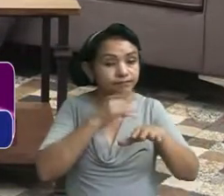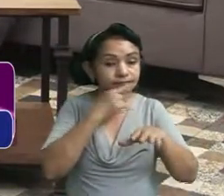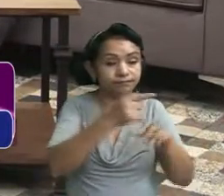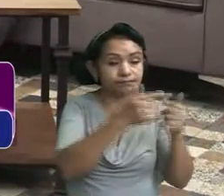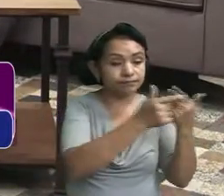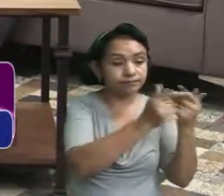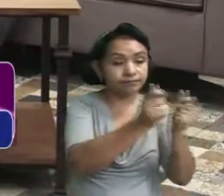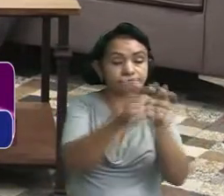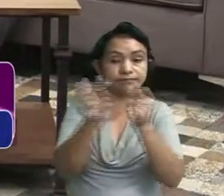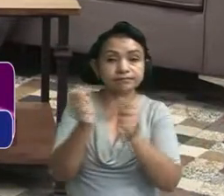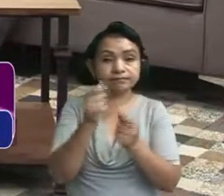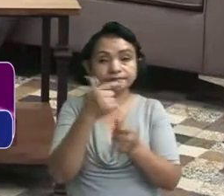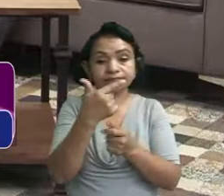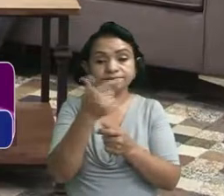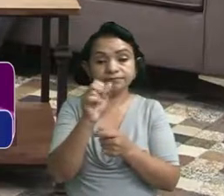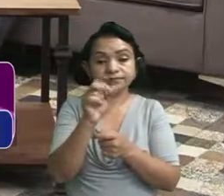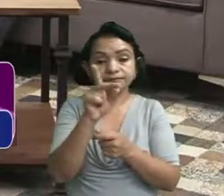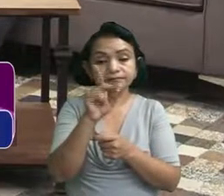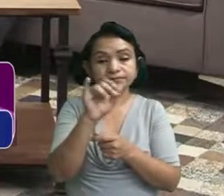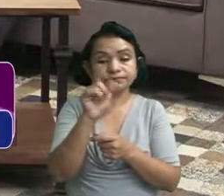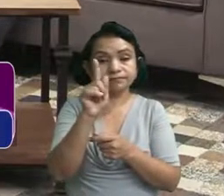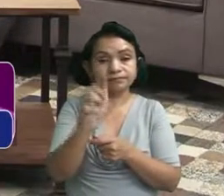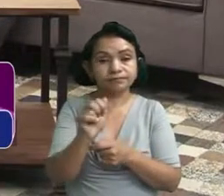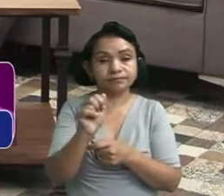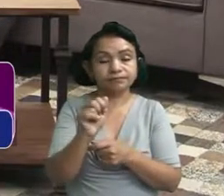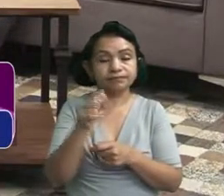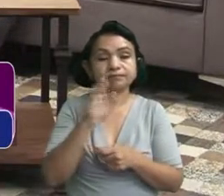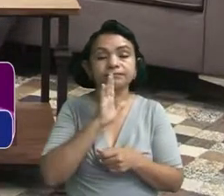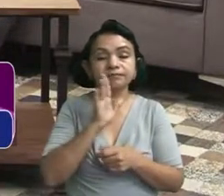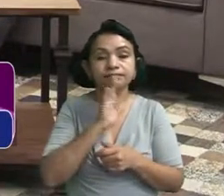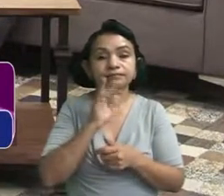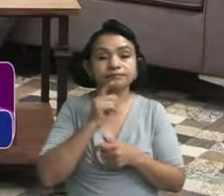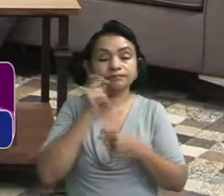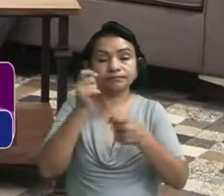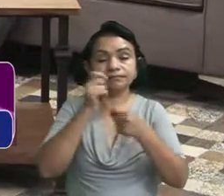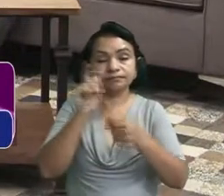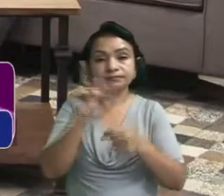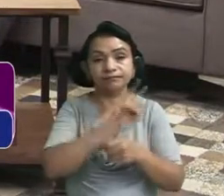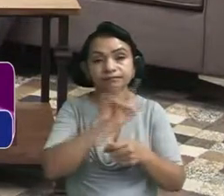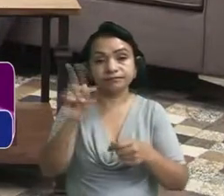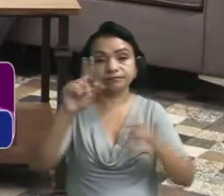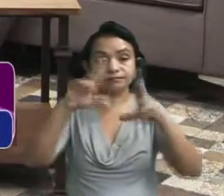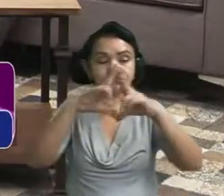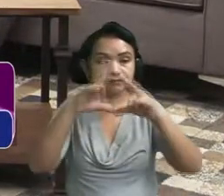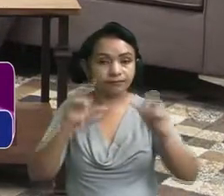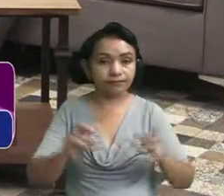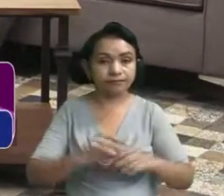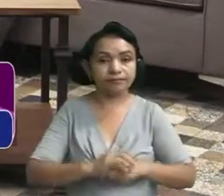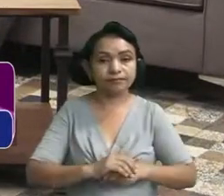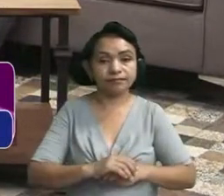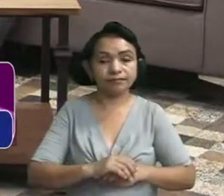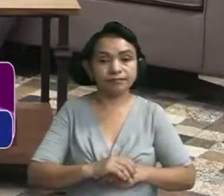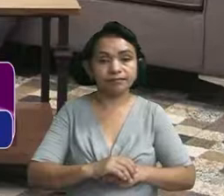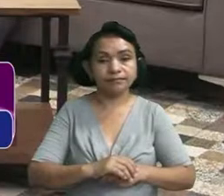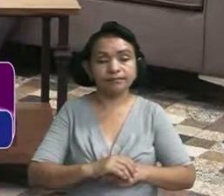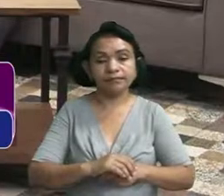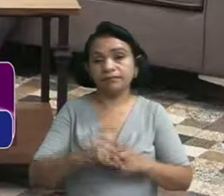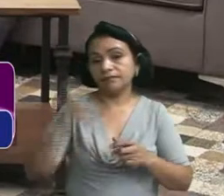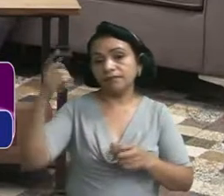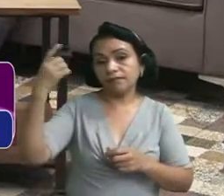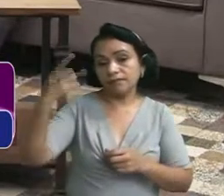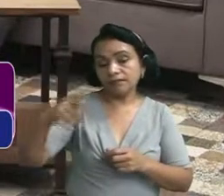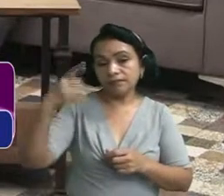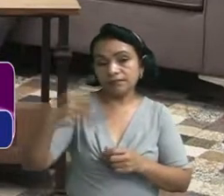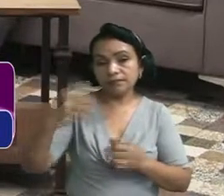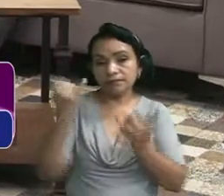grupos golpistas que están en la negociación, de que se pronuncien sobre ese tema, que no se le sancione a Nicaragua, porque Nicaragua primero tiene el derecho